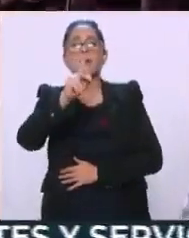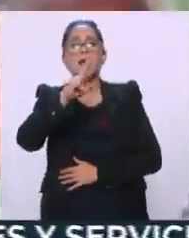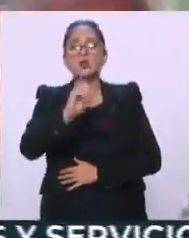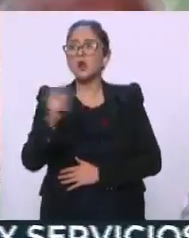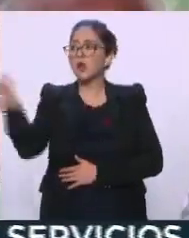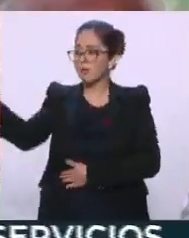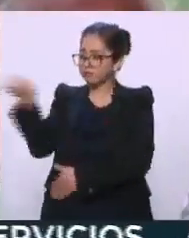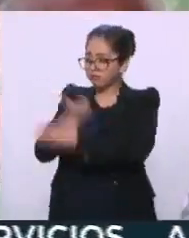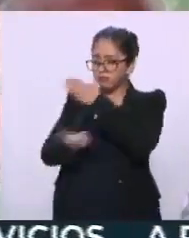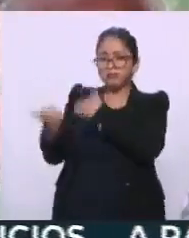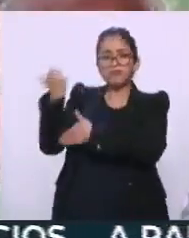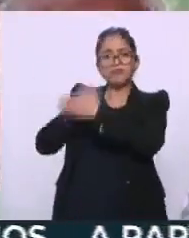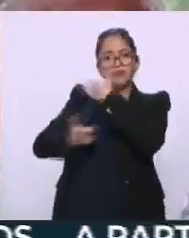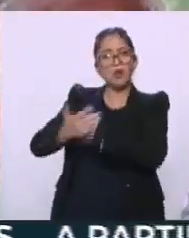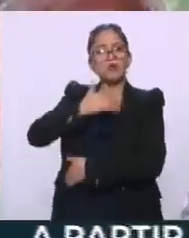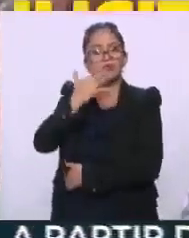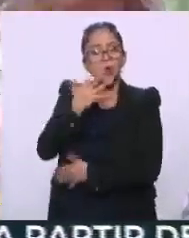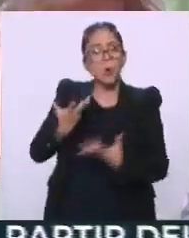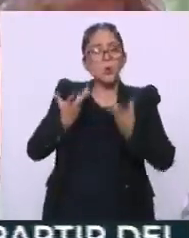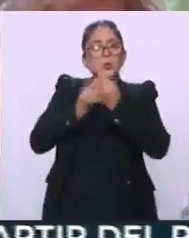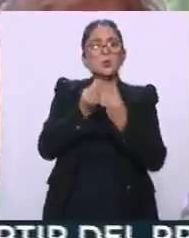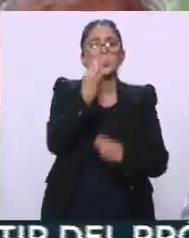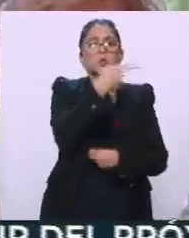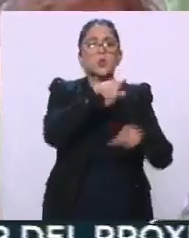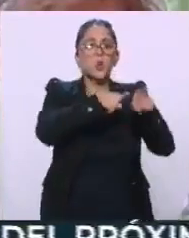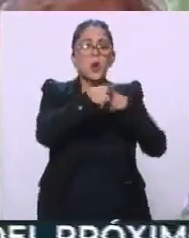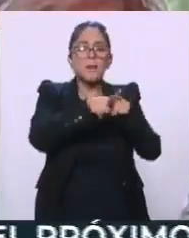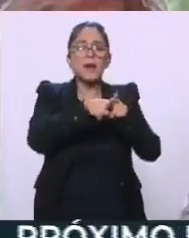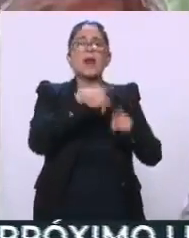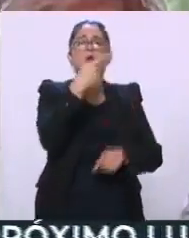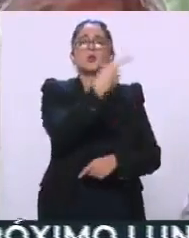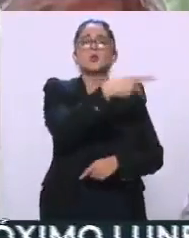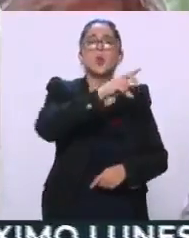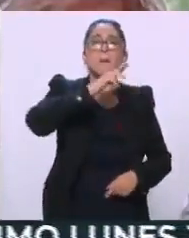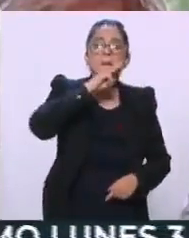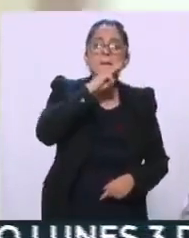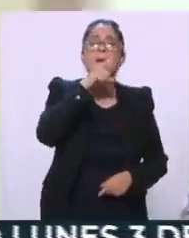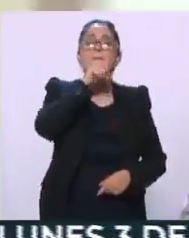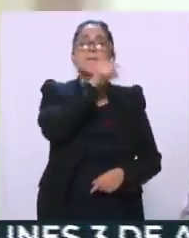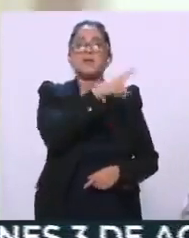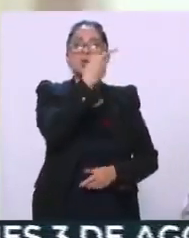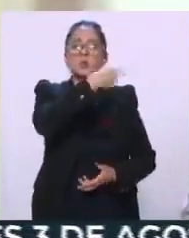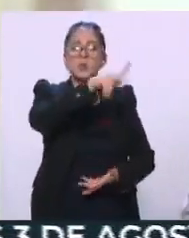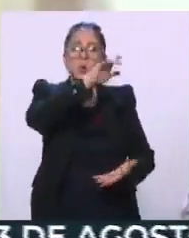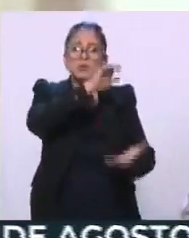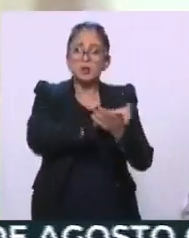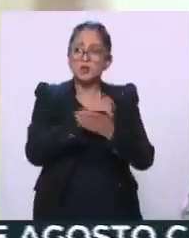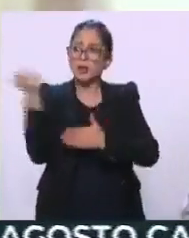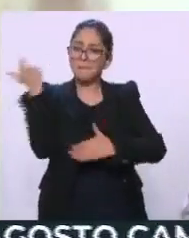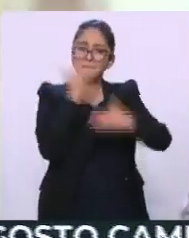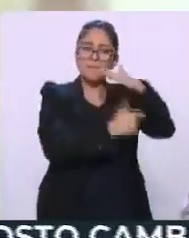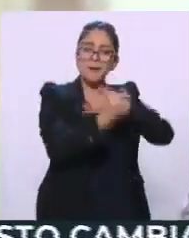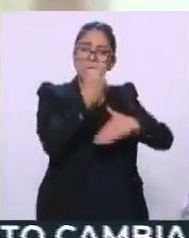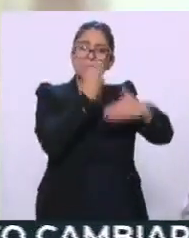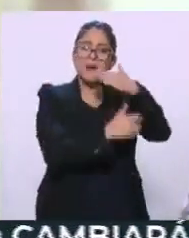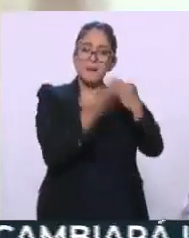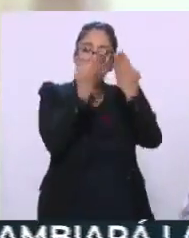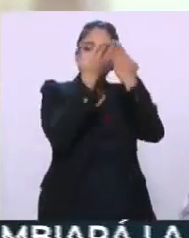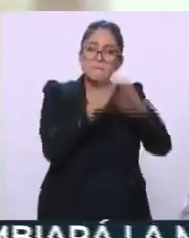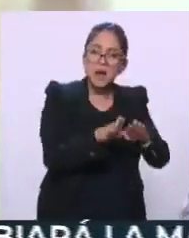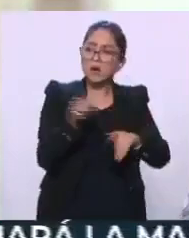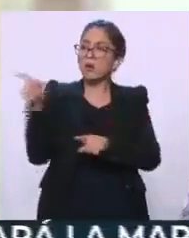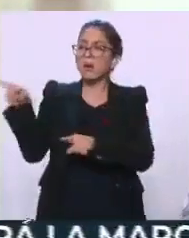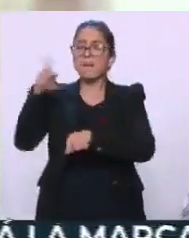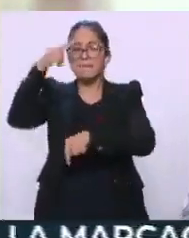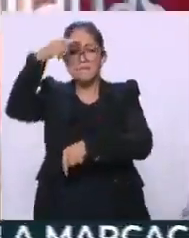procedencia ilícita junto con su hermana, su madre y su esposa, a quienes se les hicieron infinidad de depósitos bancarios en México, en